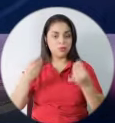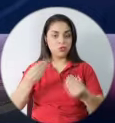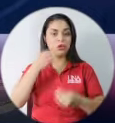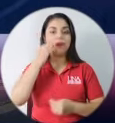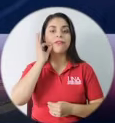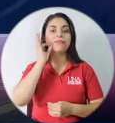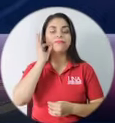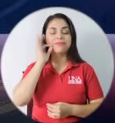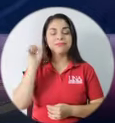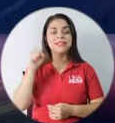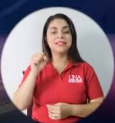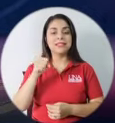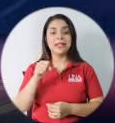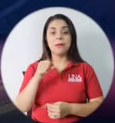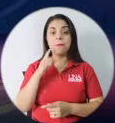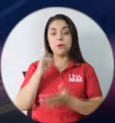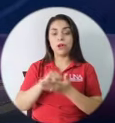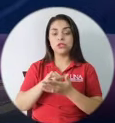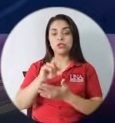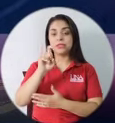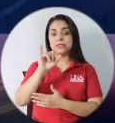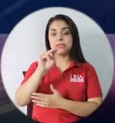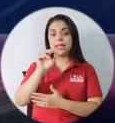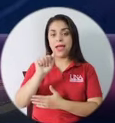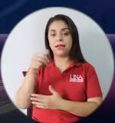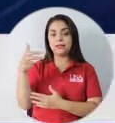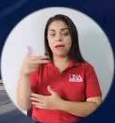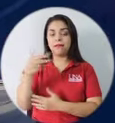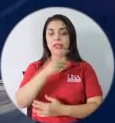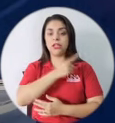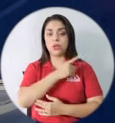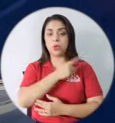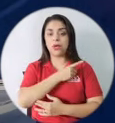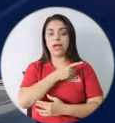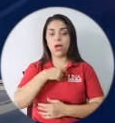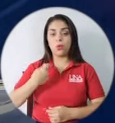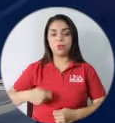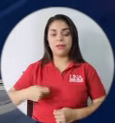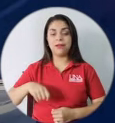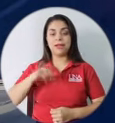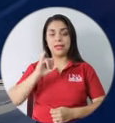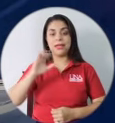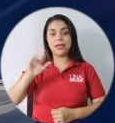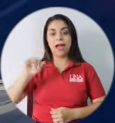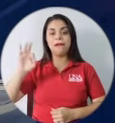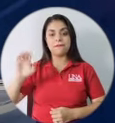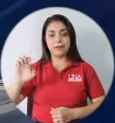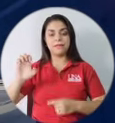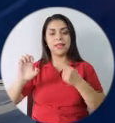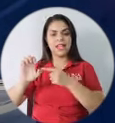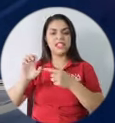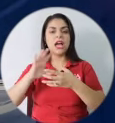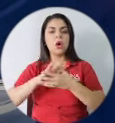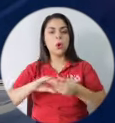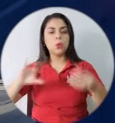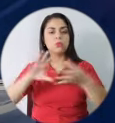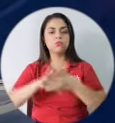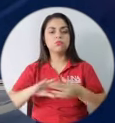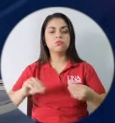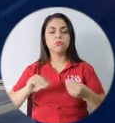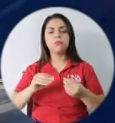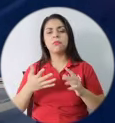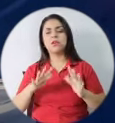historia de Costa Rica. Sí, y al respecto, Cinia Chávez, directora ejecutiva del ICAFE, nos comentó un poco cuál ha sido